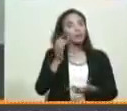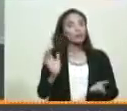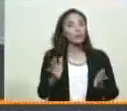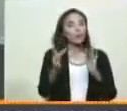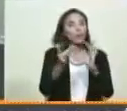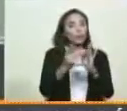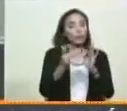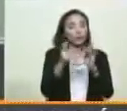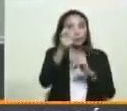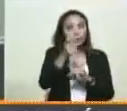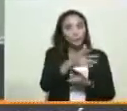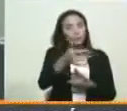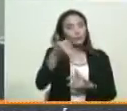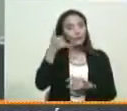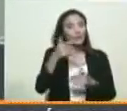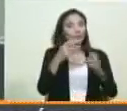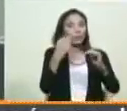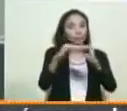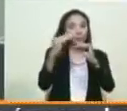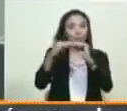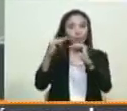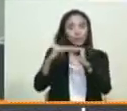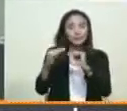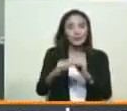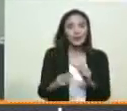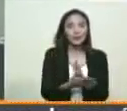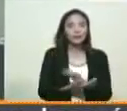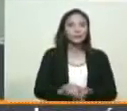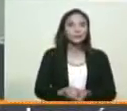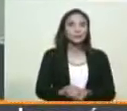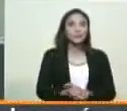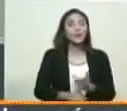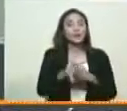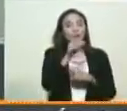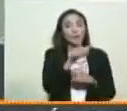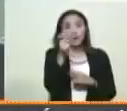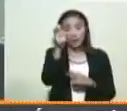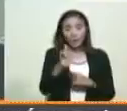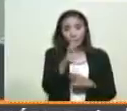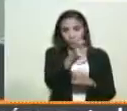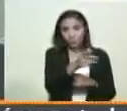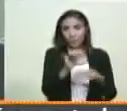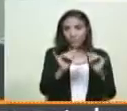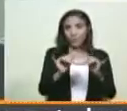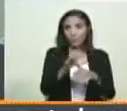cada uno, Marlene. Y que los 115.000,